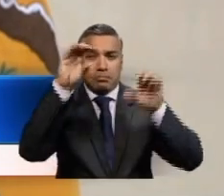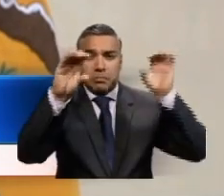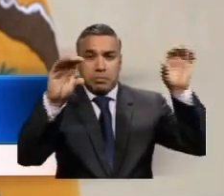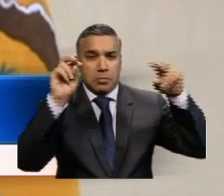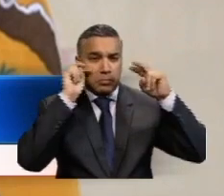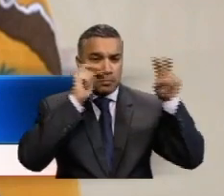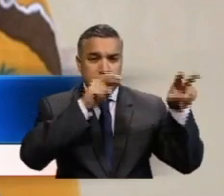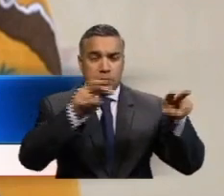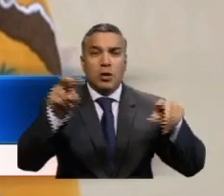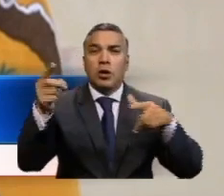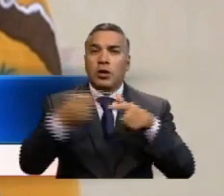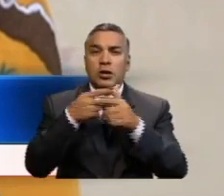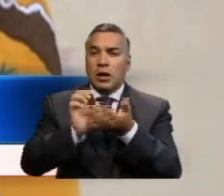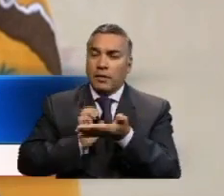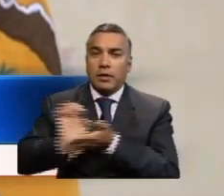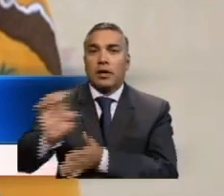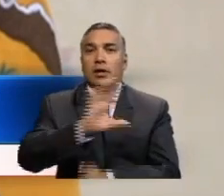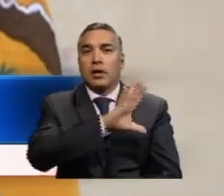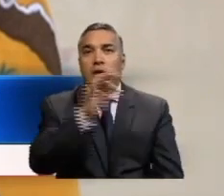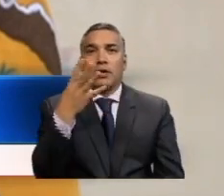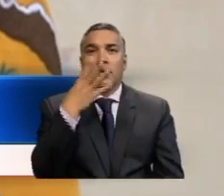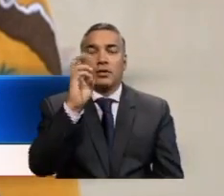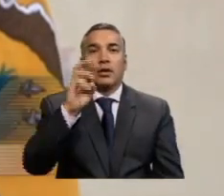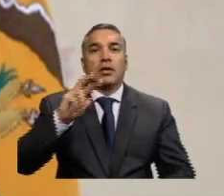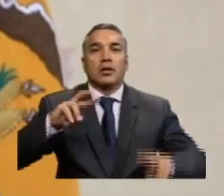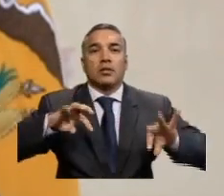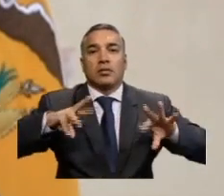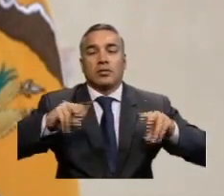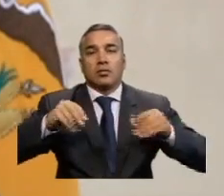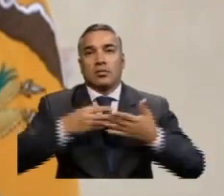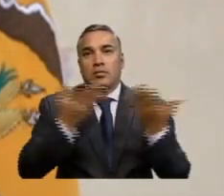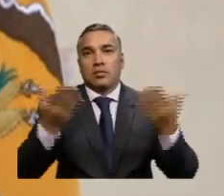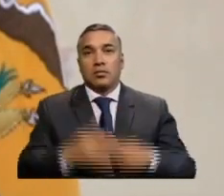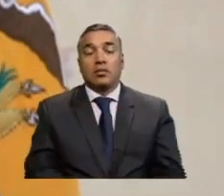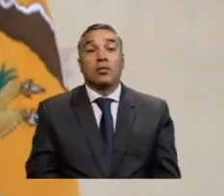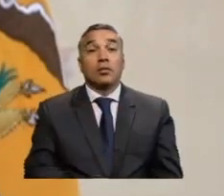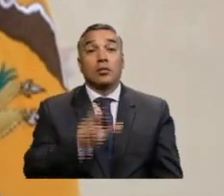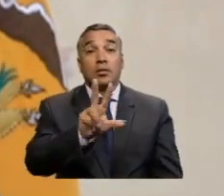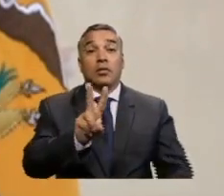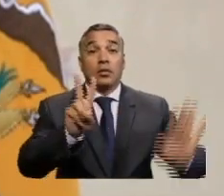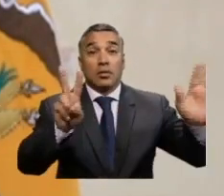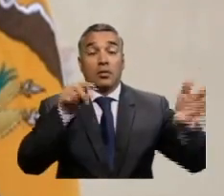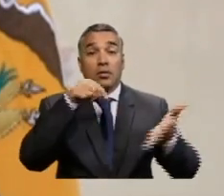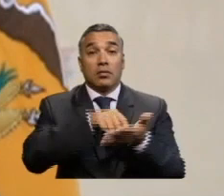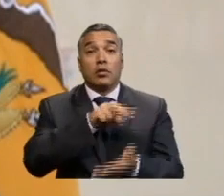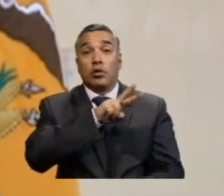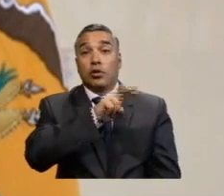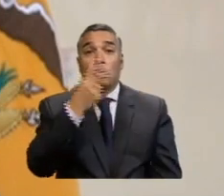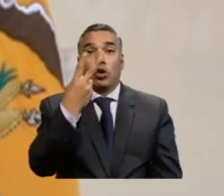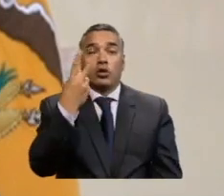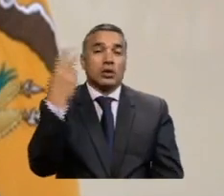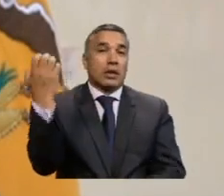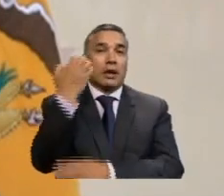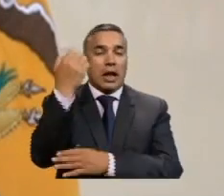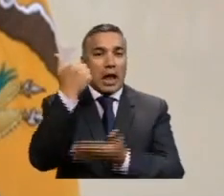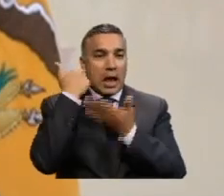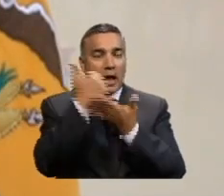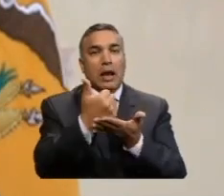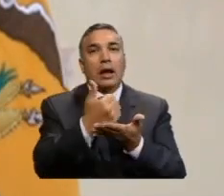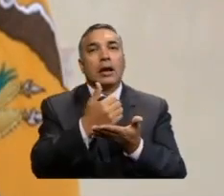se han evitado que se cometan 516 delitos. Se registraron 37.202 emergencias atendidas por